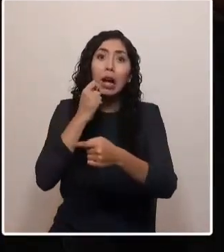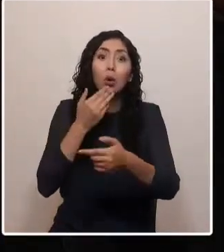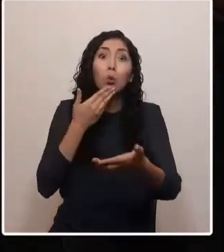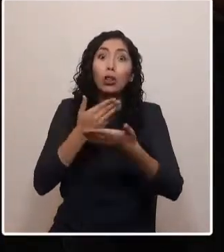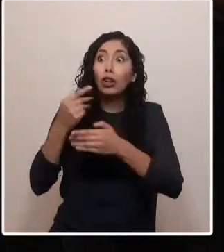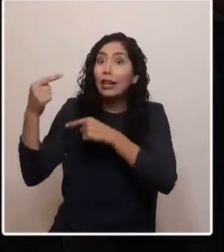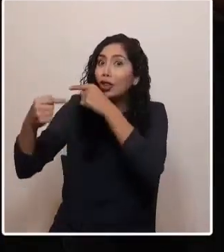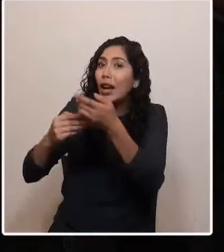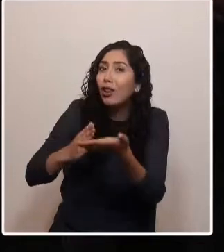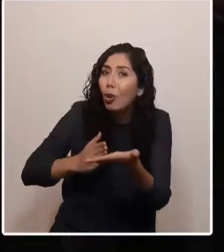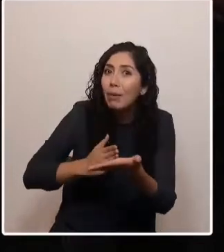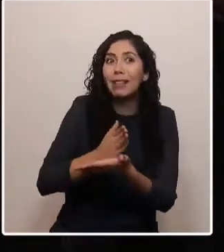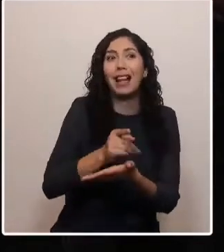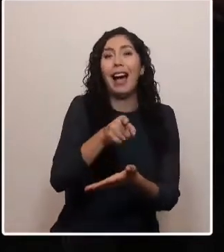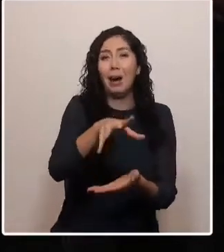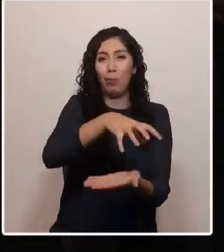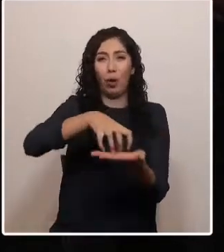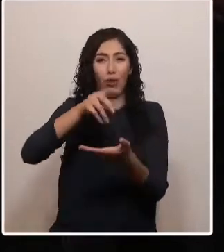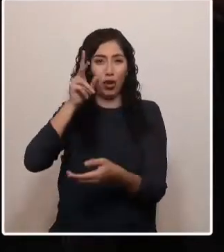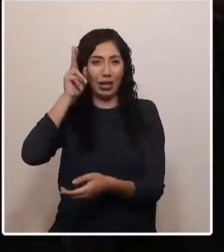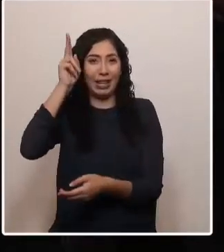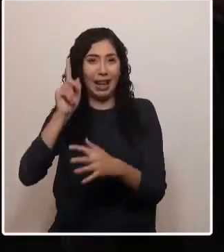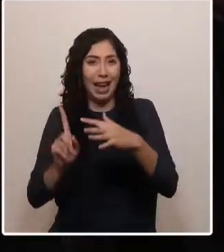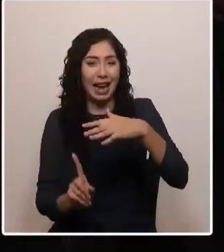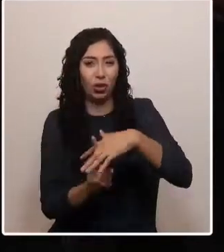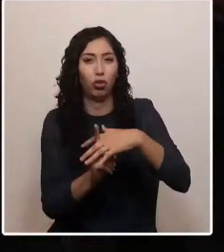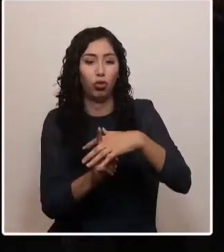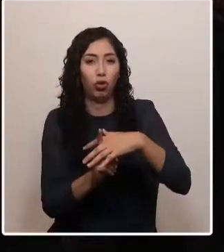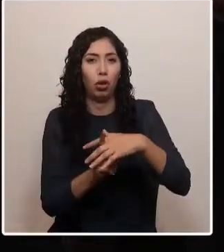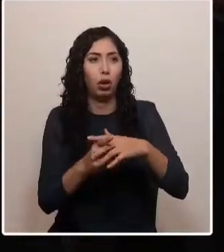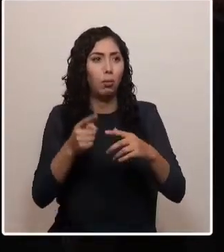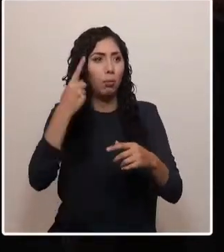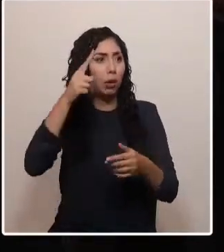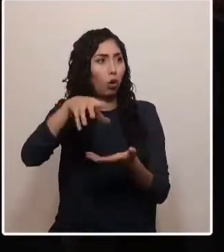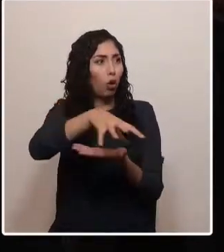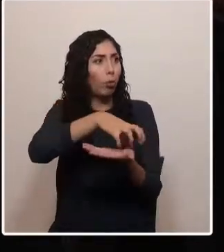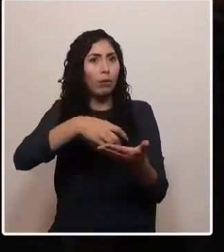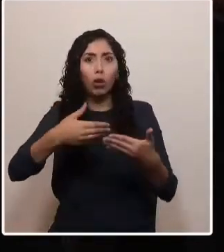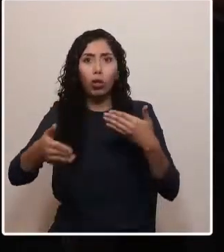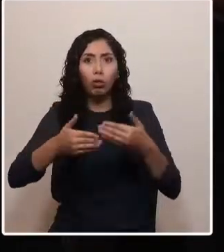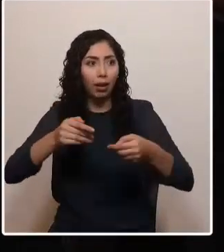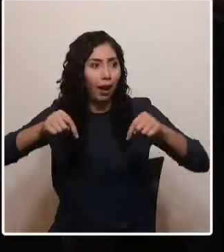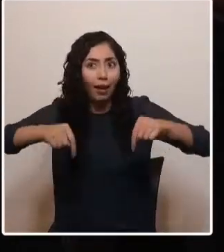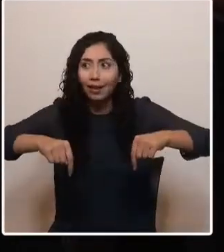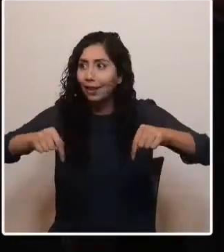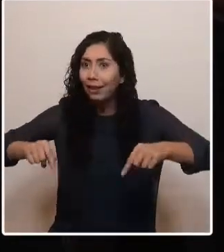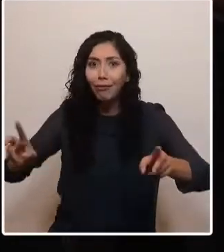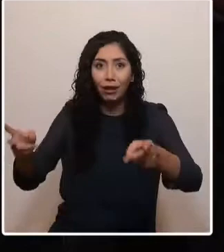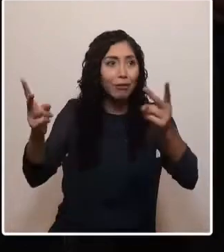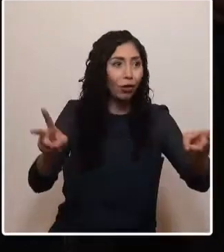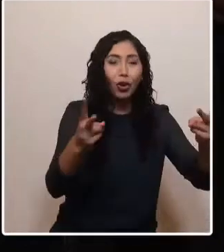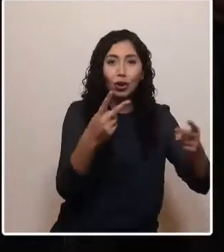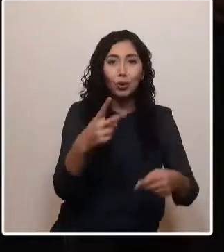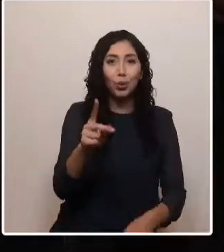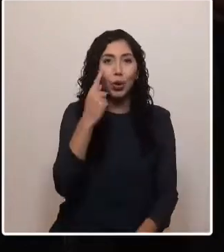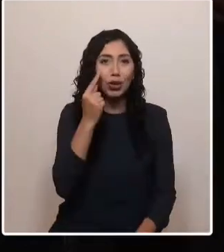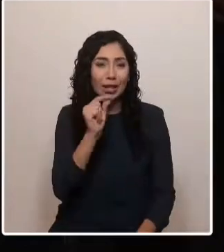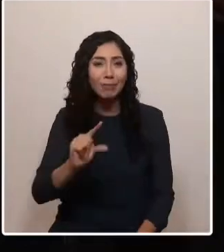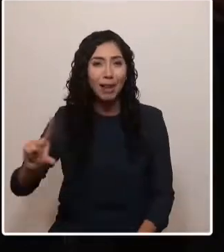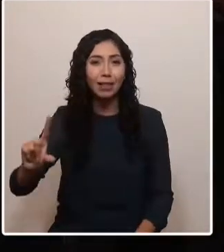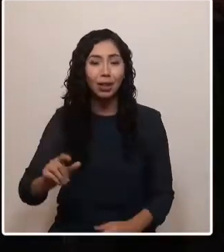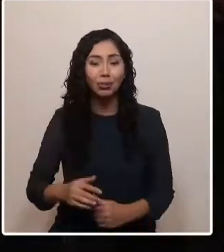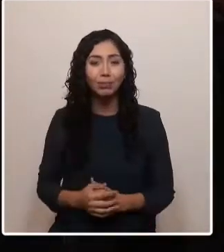se entiende como que estuvieran en museos, pero aquí están los pueblos, vivos, vivas, con su conocimiento. Tal